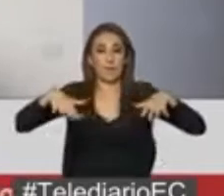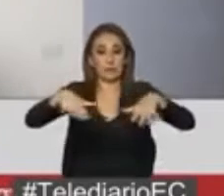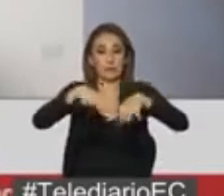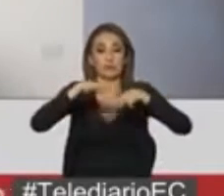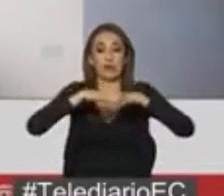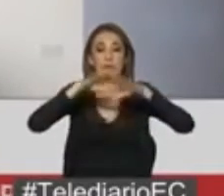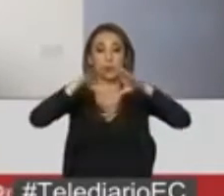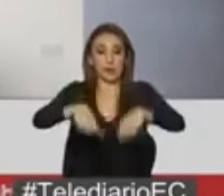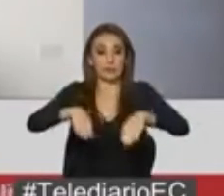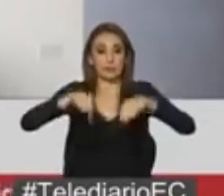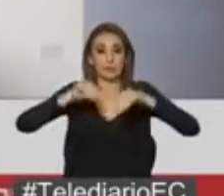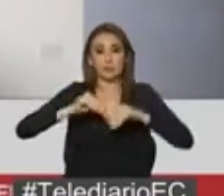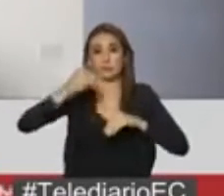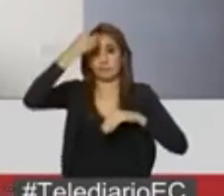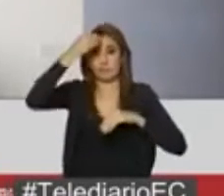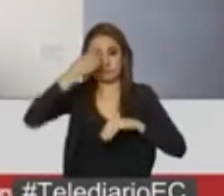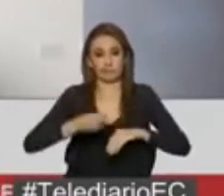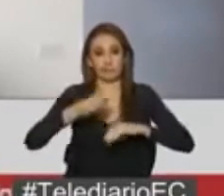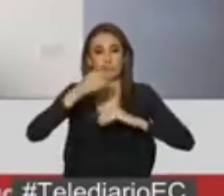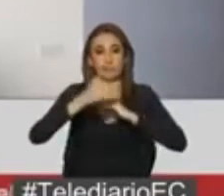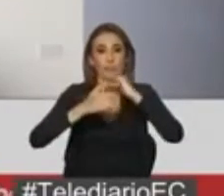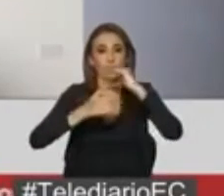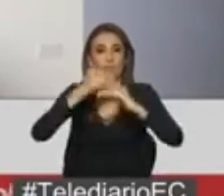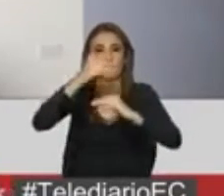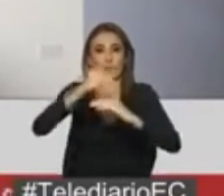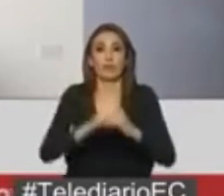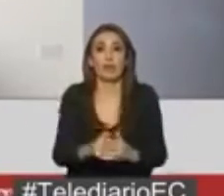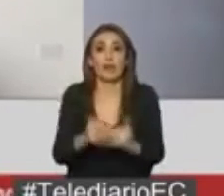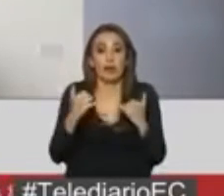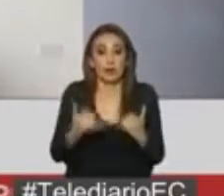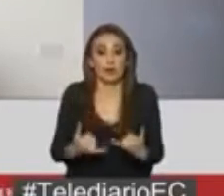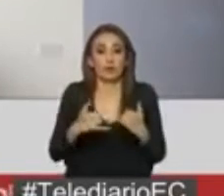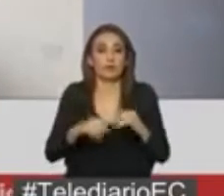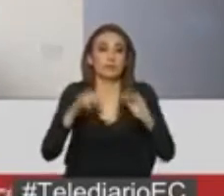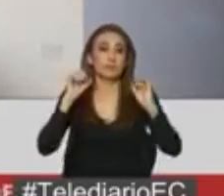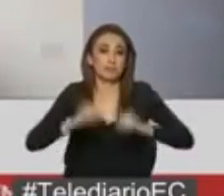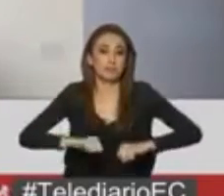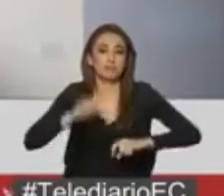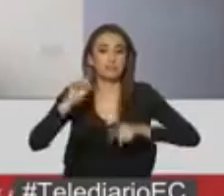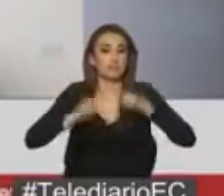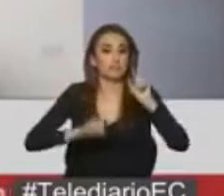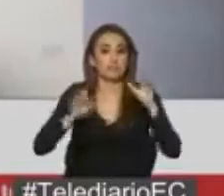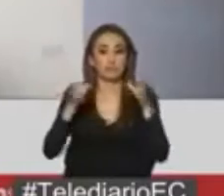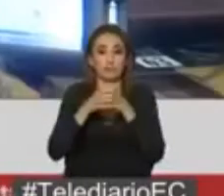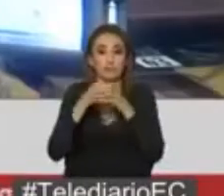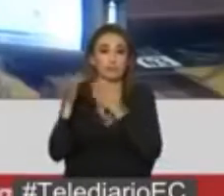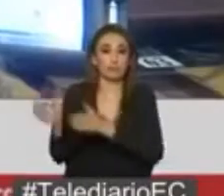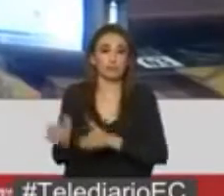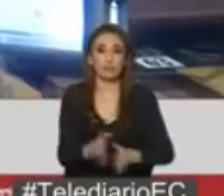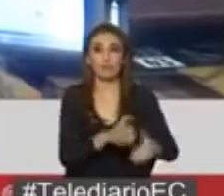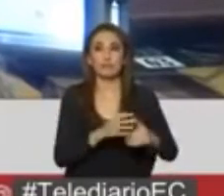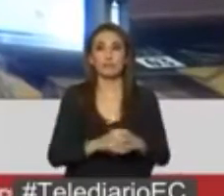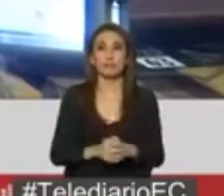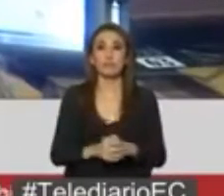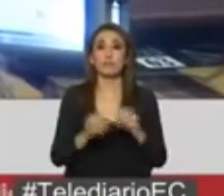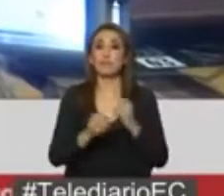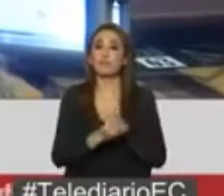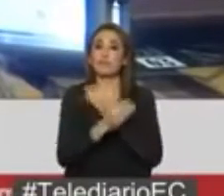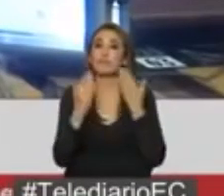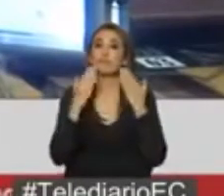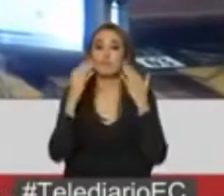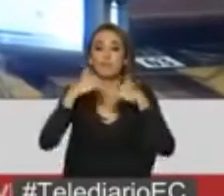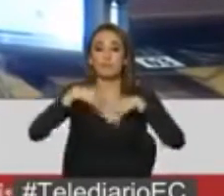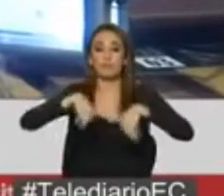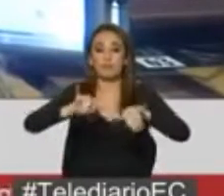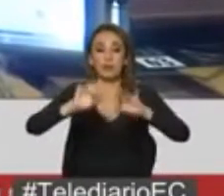toma sus decisiones a través de resoluciones. Y en este caso lo puede hacer a través de una mayoría absoluta. Y aunque ello ahondaría los